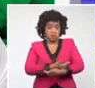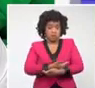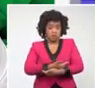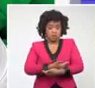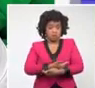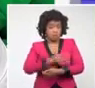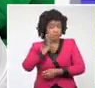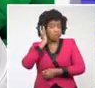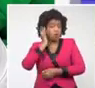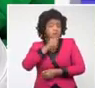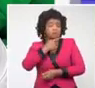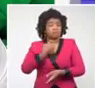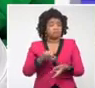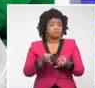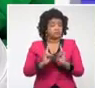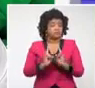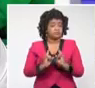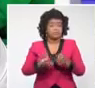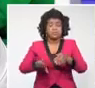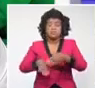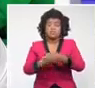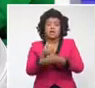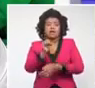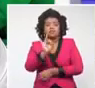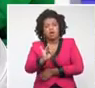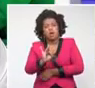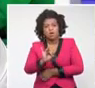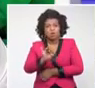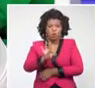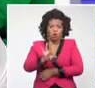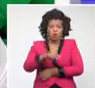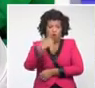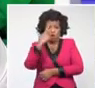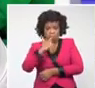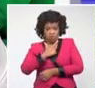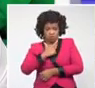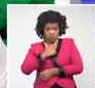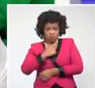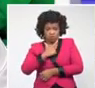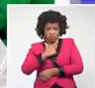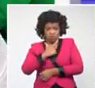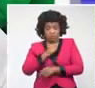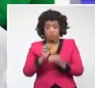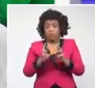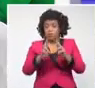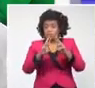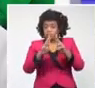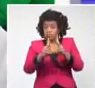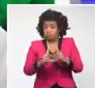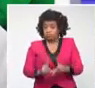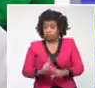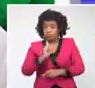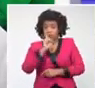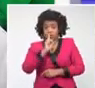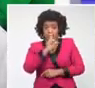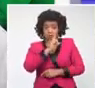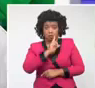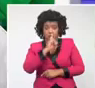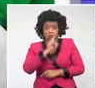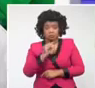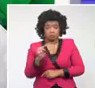Posteriormente, ya los días 7 y 8 de abril, se recibieron los resultados del PCR que se hizo